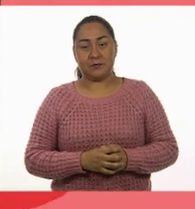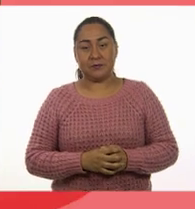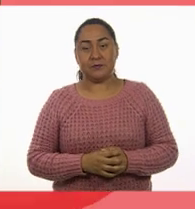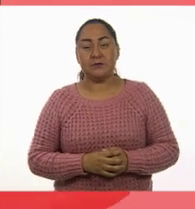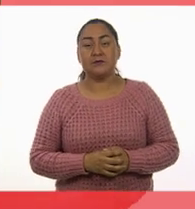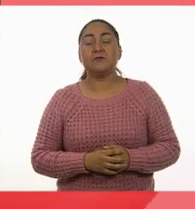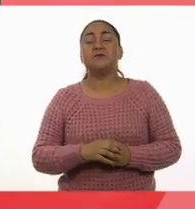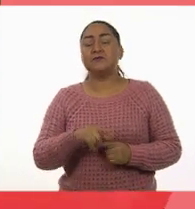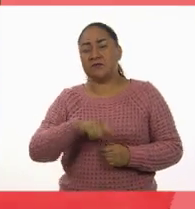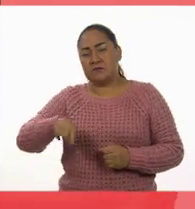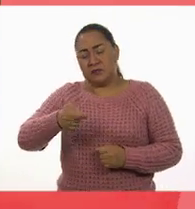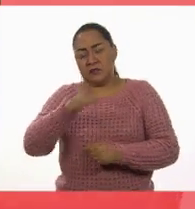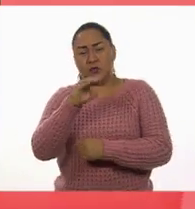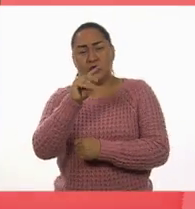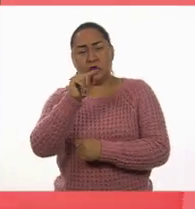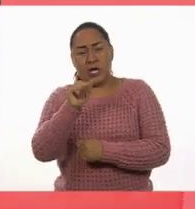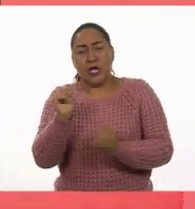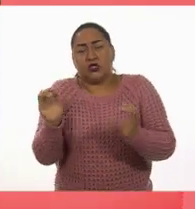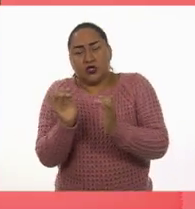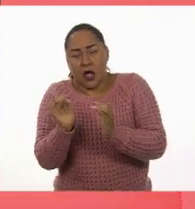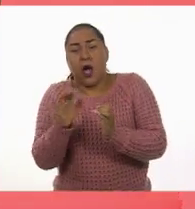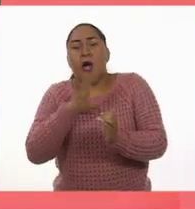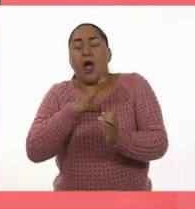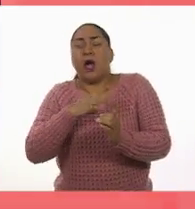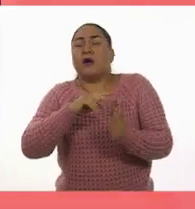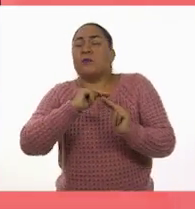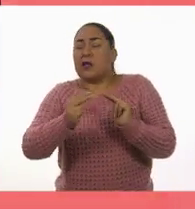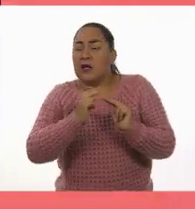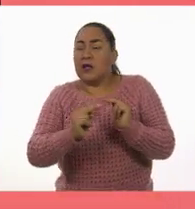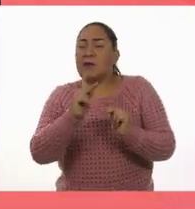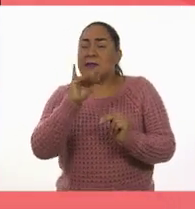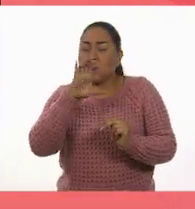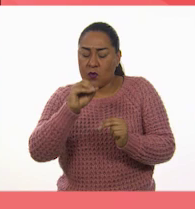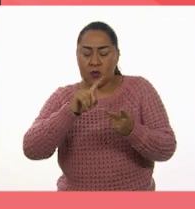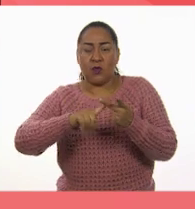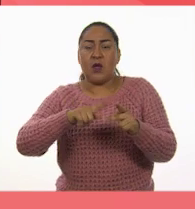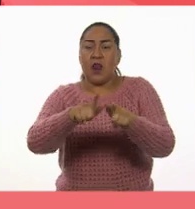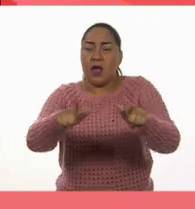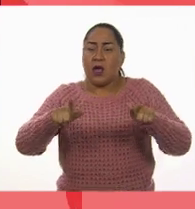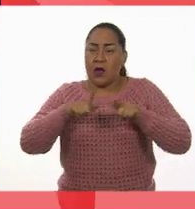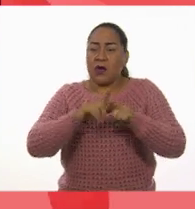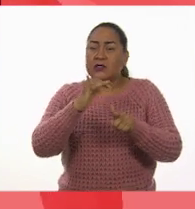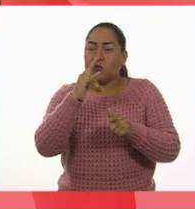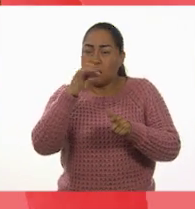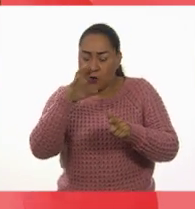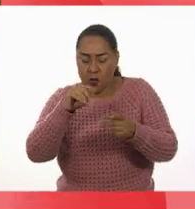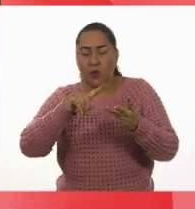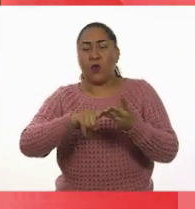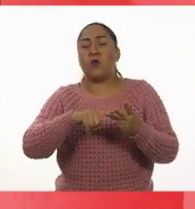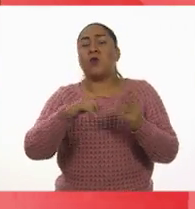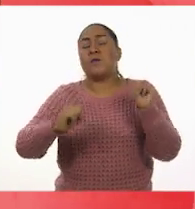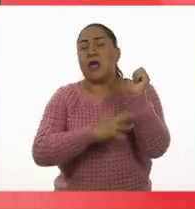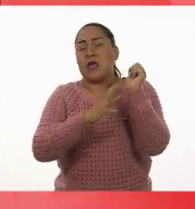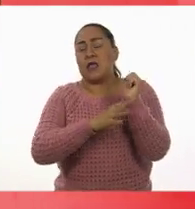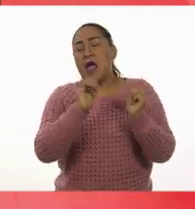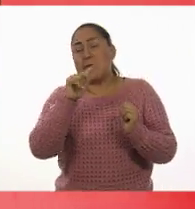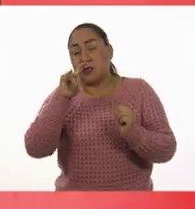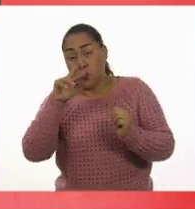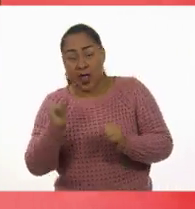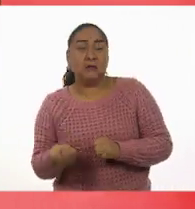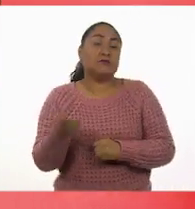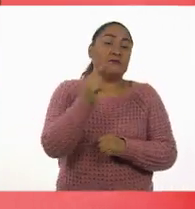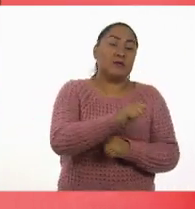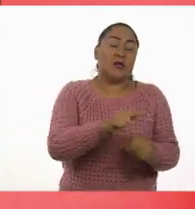En la Costa Chica, destacan playas como Pico del Monte, la Laguna Chautengo o Playa Ventura. En la Costa Grande,